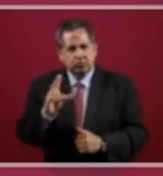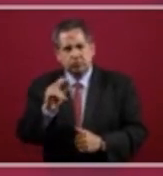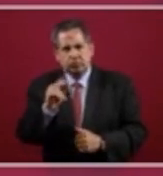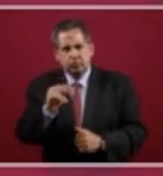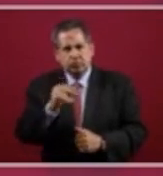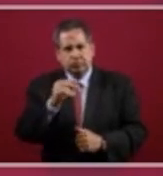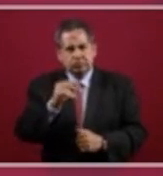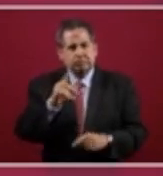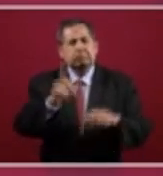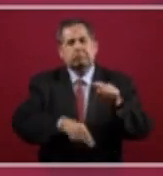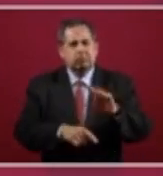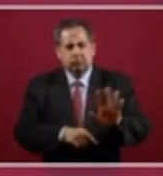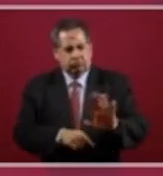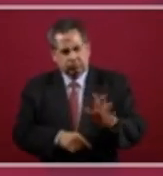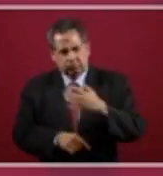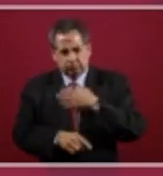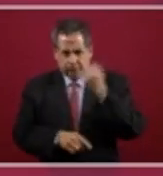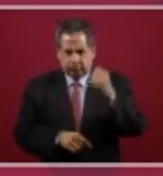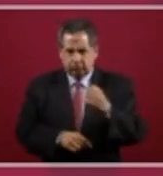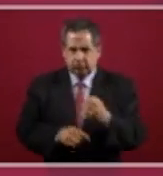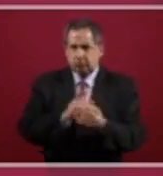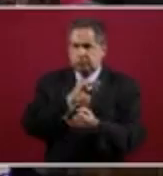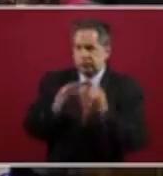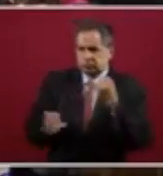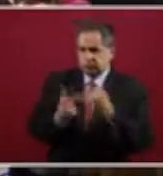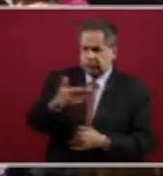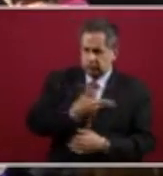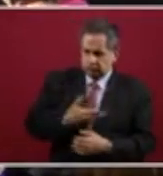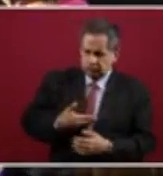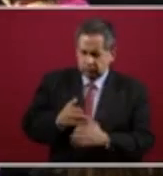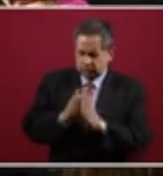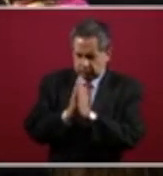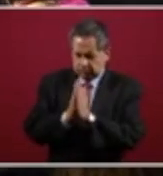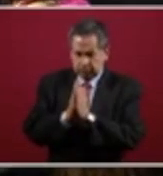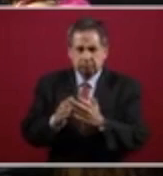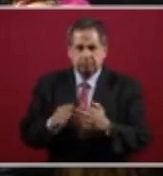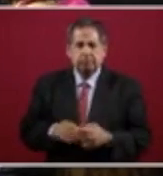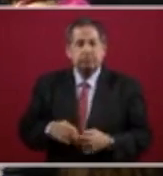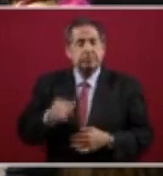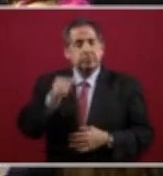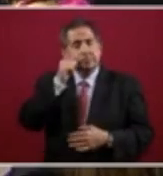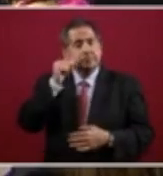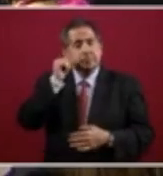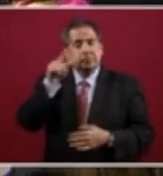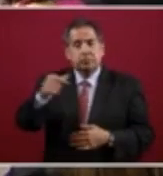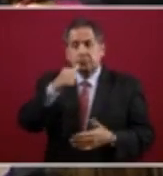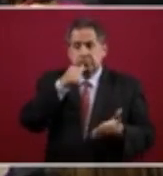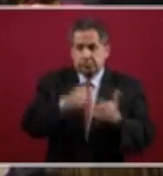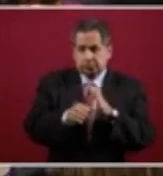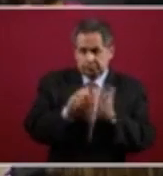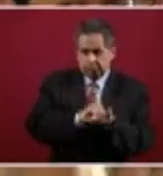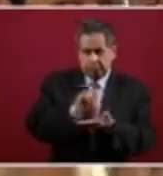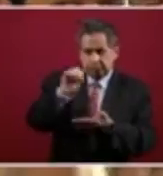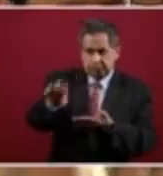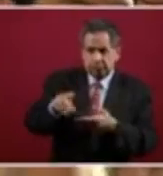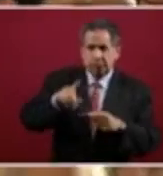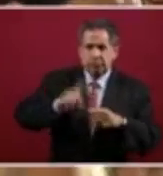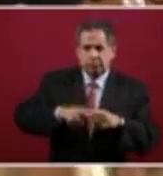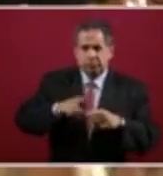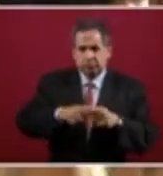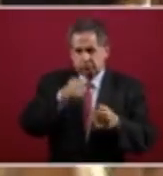No lo descartamos. Mi segunda y última pregunta, presidente, por favor. Ayer usted recibió una carta en